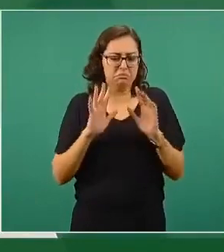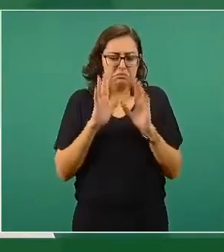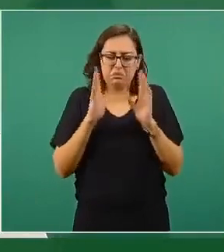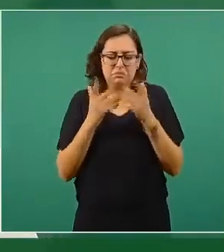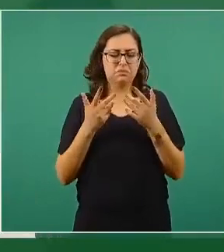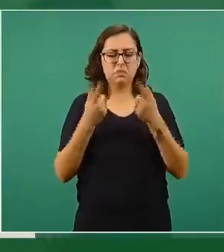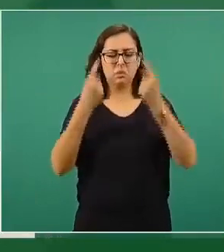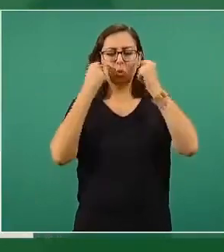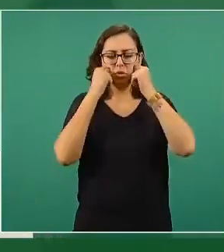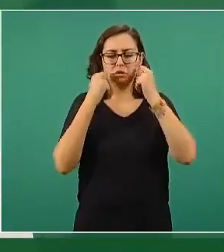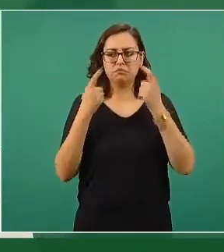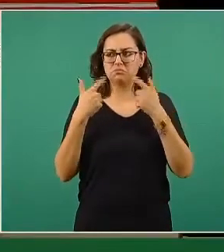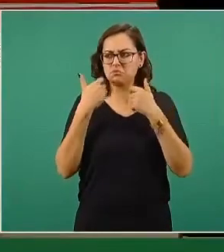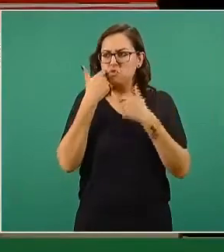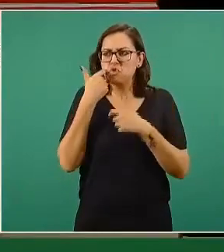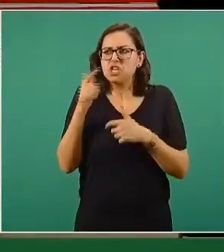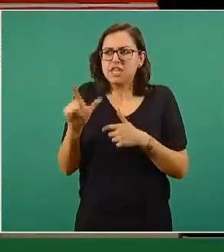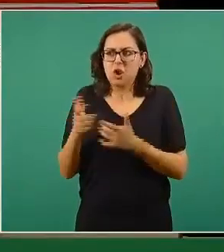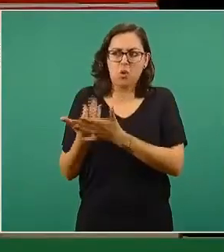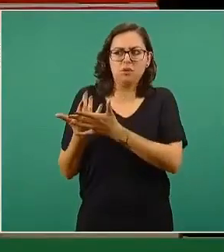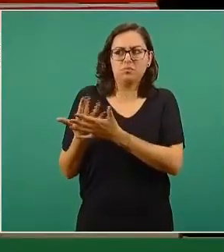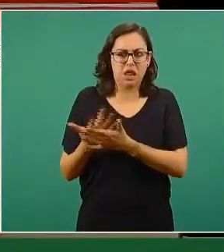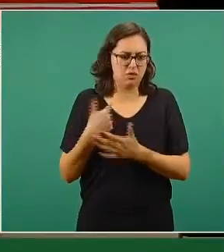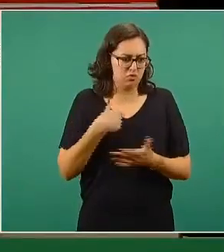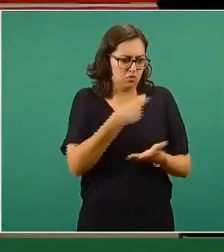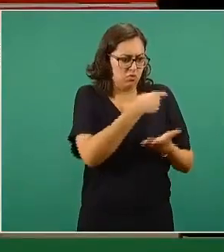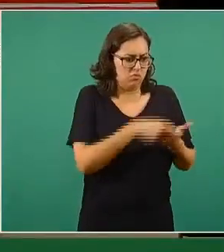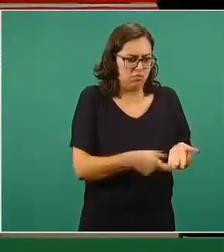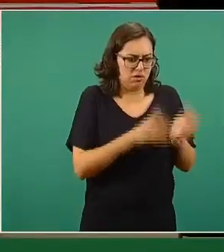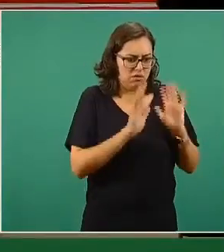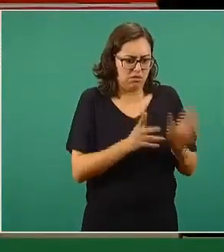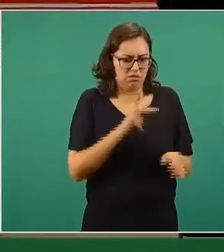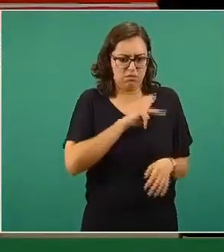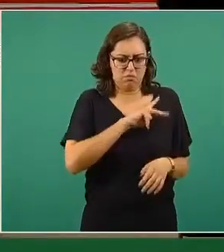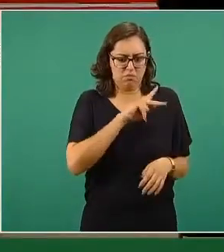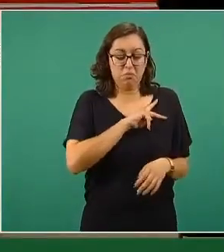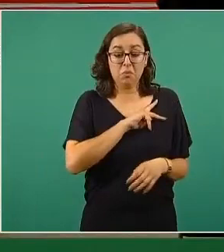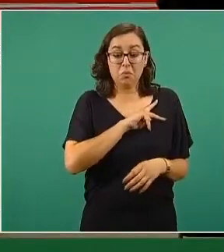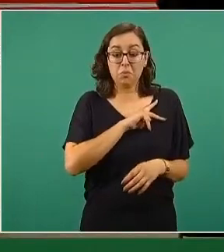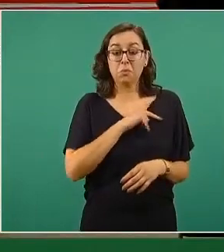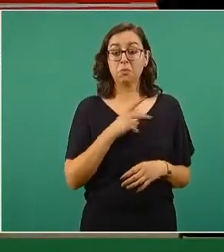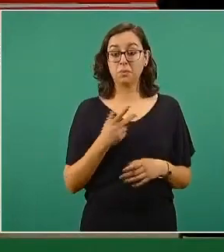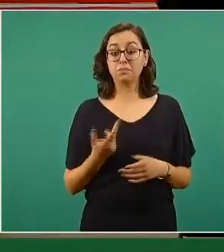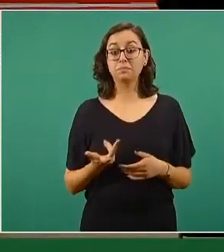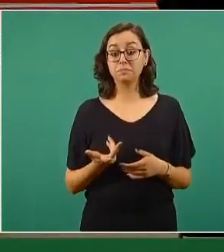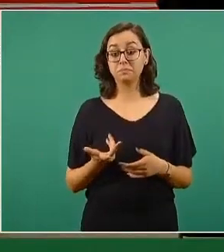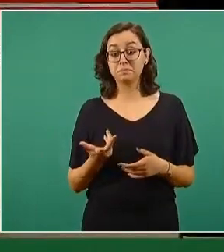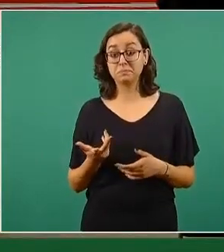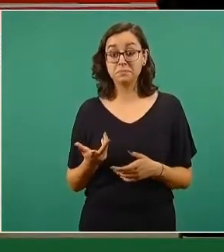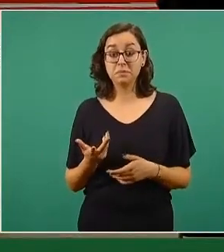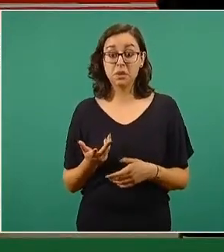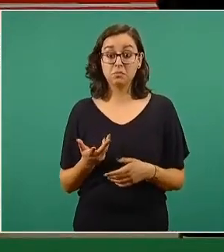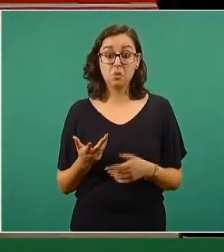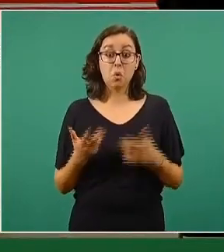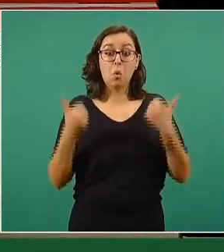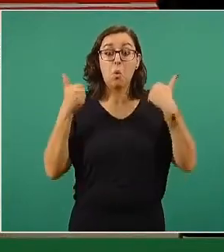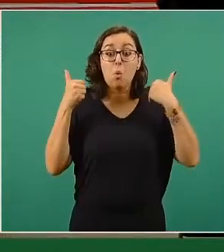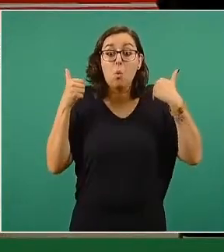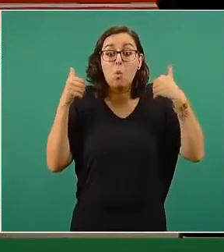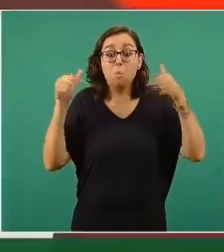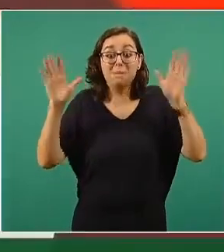programa. Si hubiera una cantidad potencialmente infinita de vacunas, no tenemos